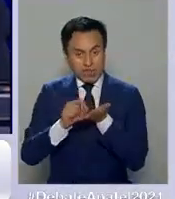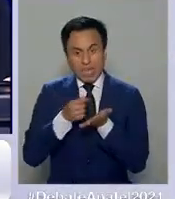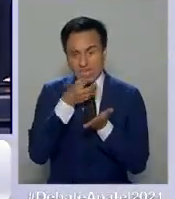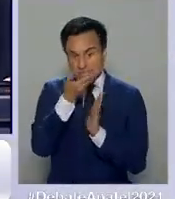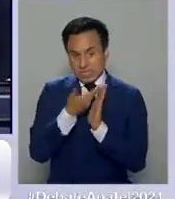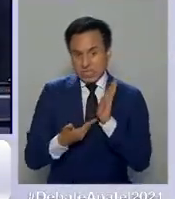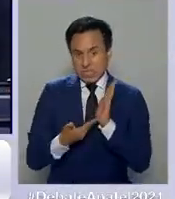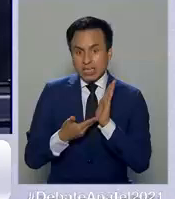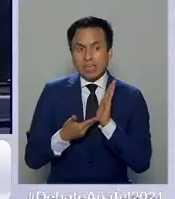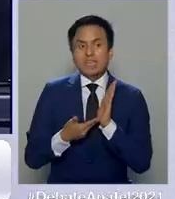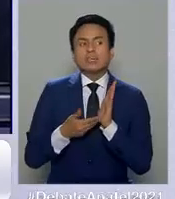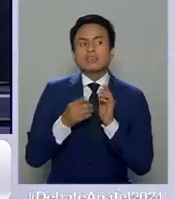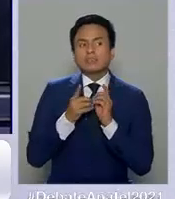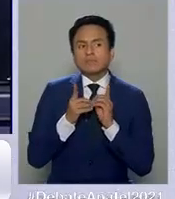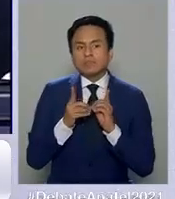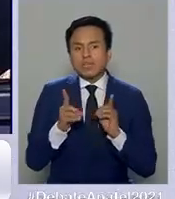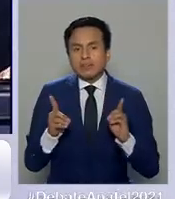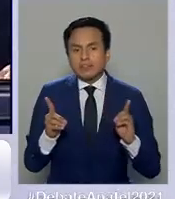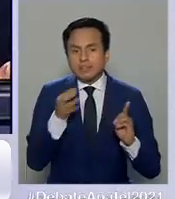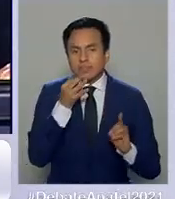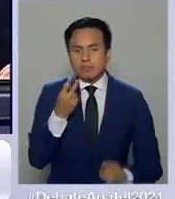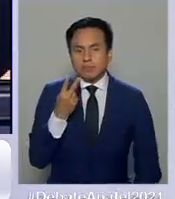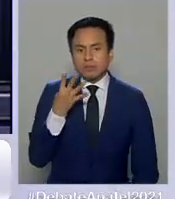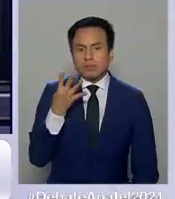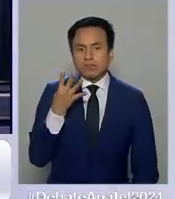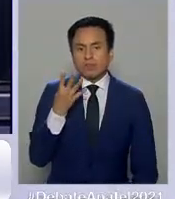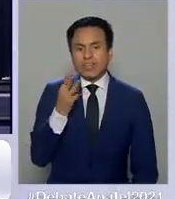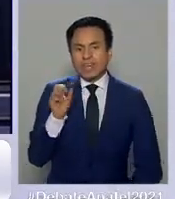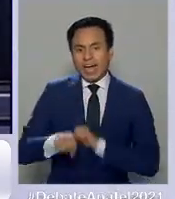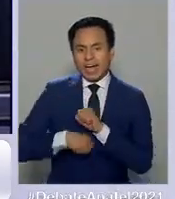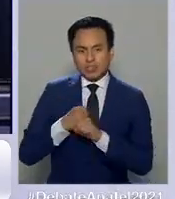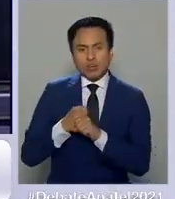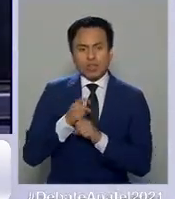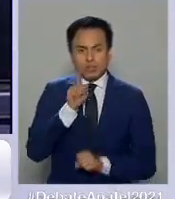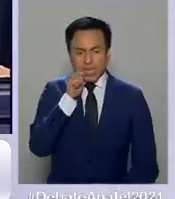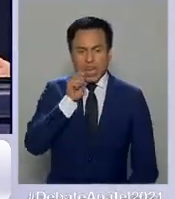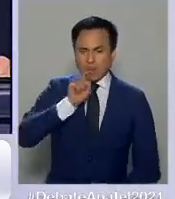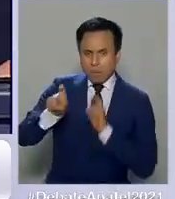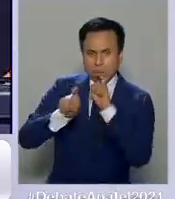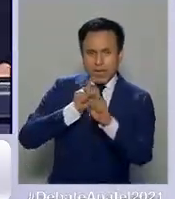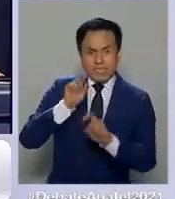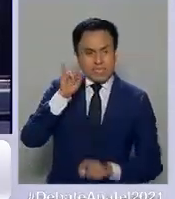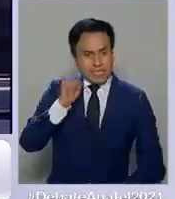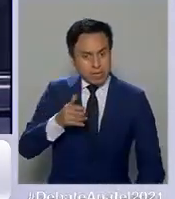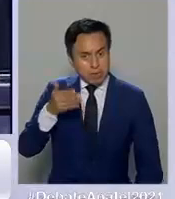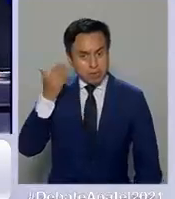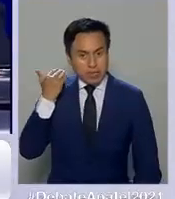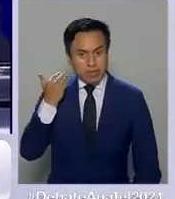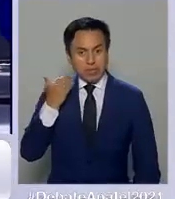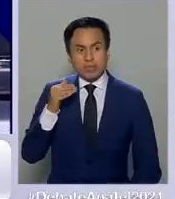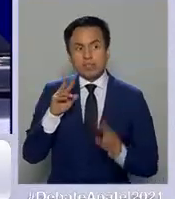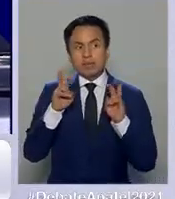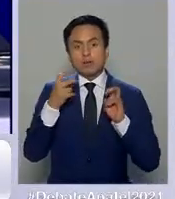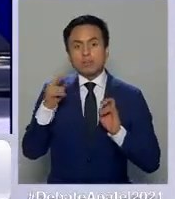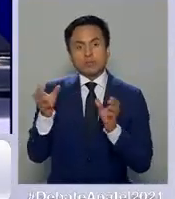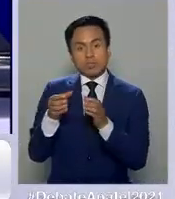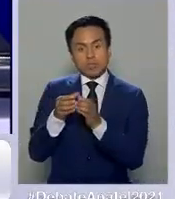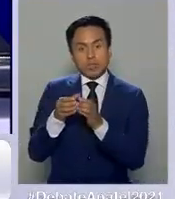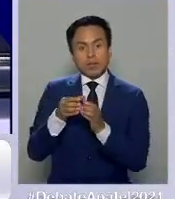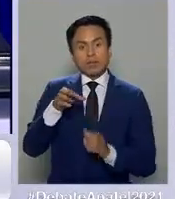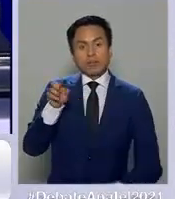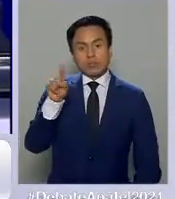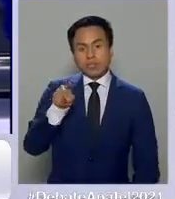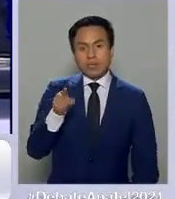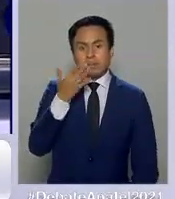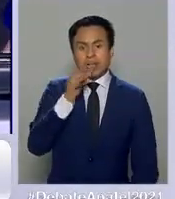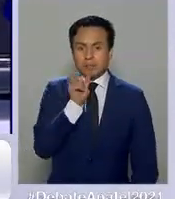usted la socialdemocracia, básicamente, que ha gobernado 24 de los últimos 30 años, usted siempre la ha criticado. De algún sentido, para su sector, socialdemocracia era una